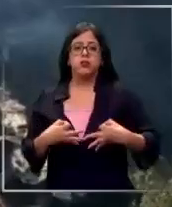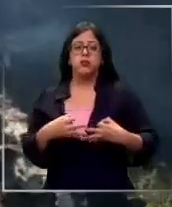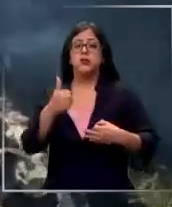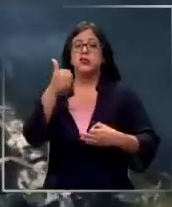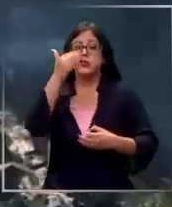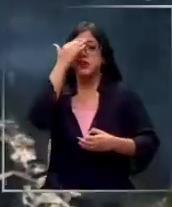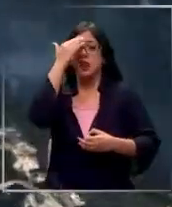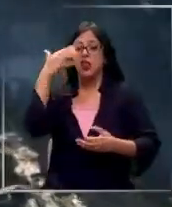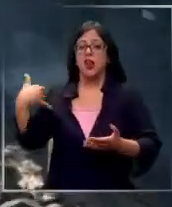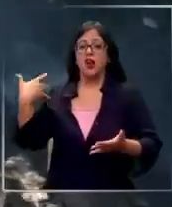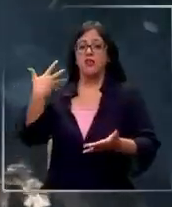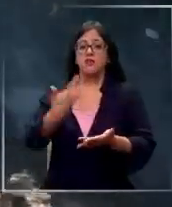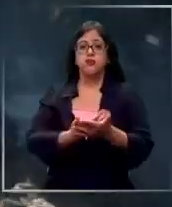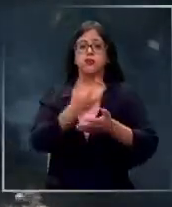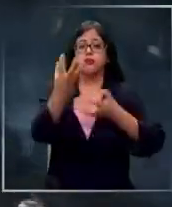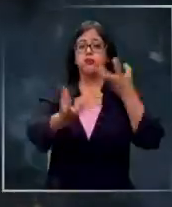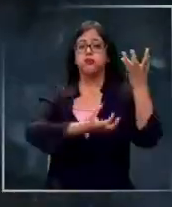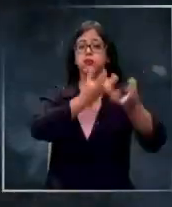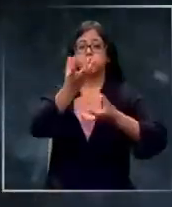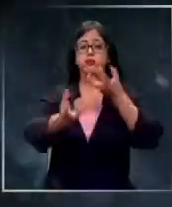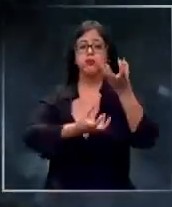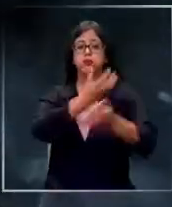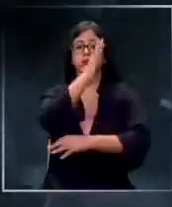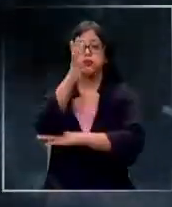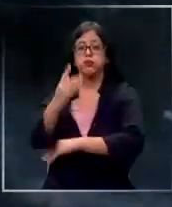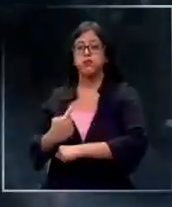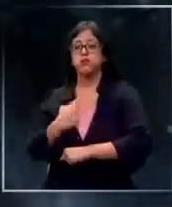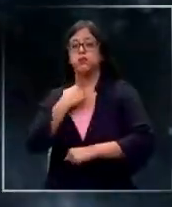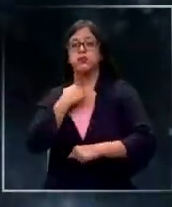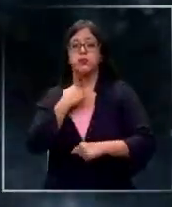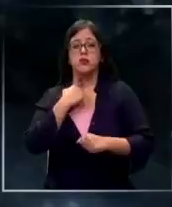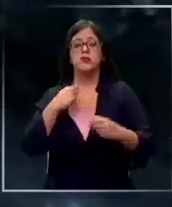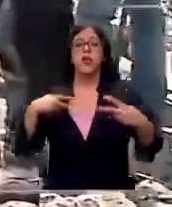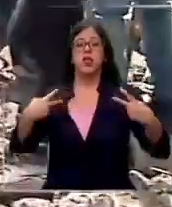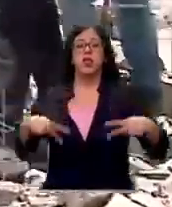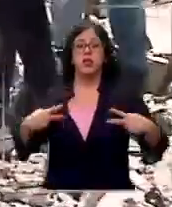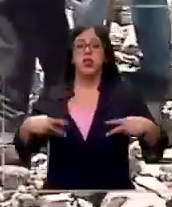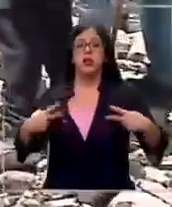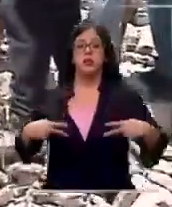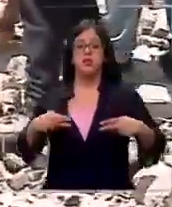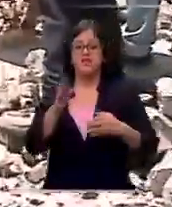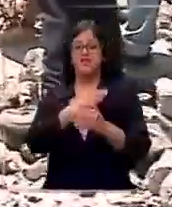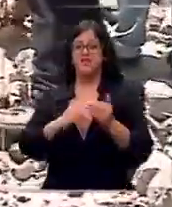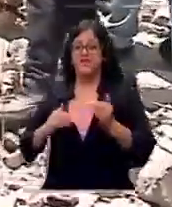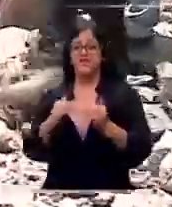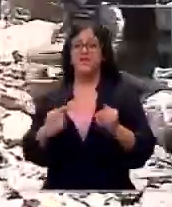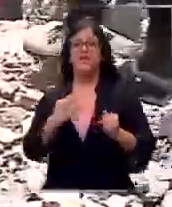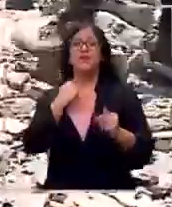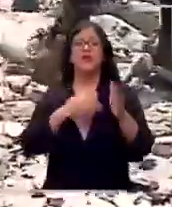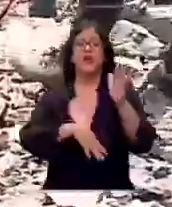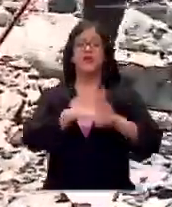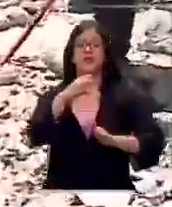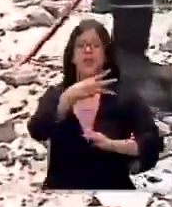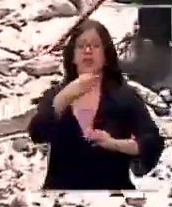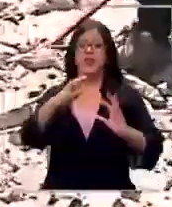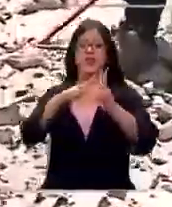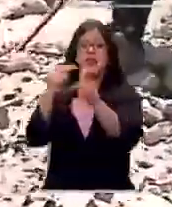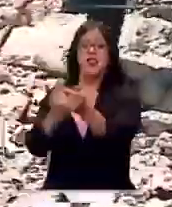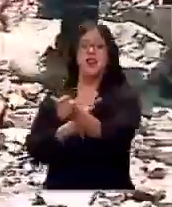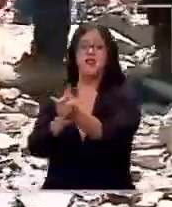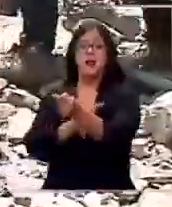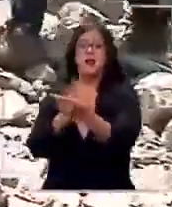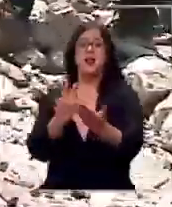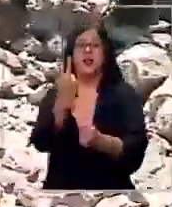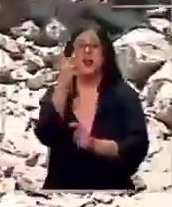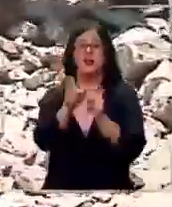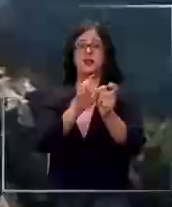6 días han pasado ya de la catástrofe que golpeó con fuerza la ciudad de Viña del Mar, la misma que afectó a más de 300 familias y acabó con la vida